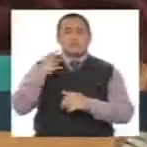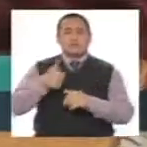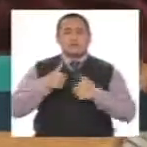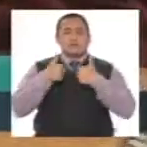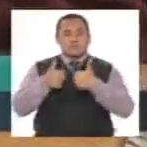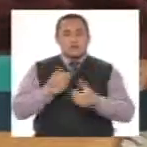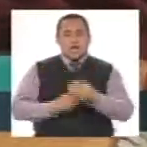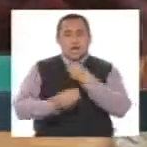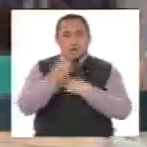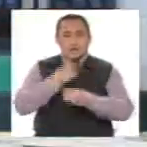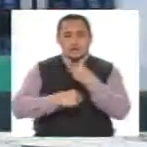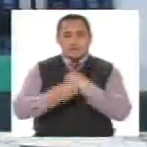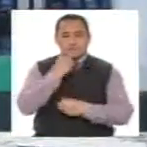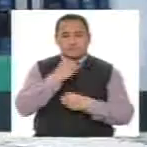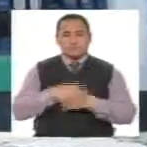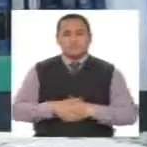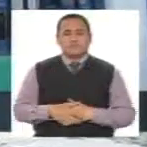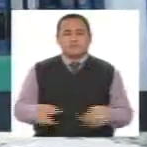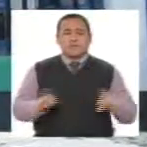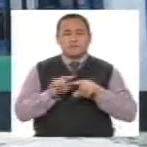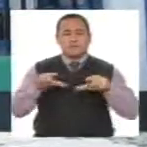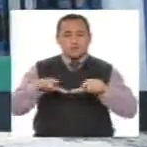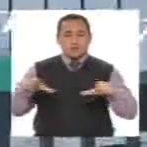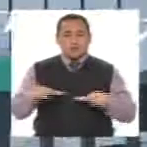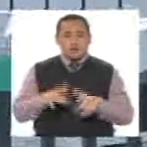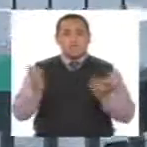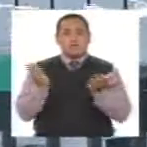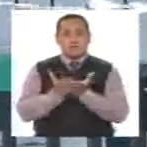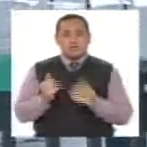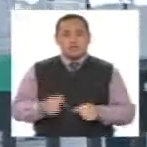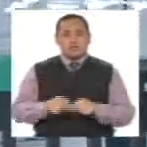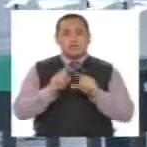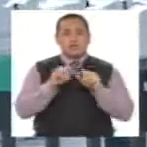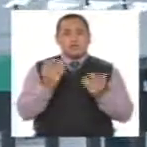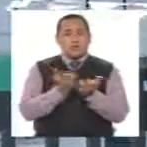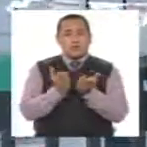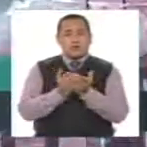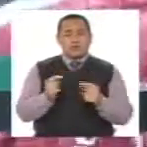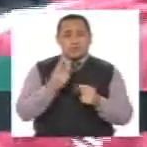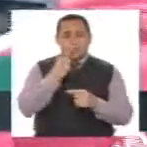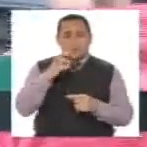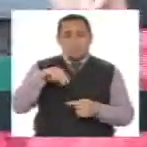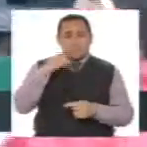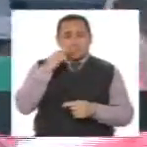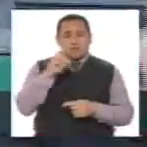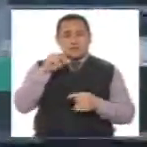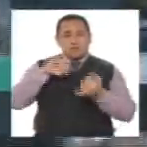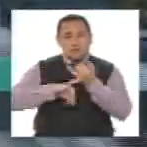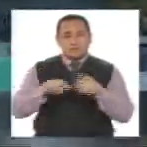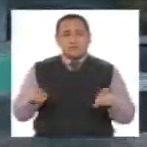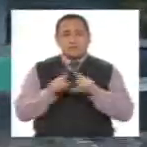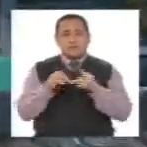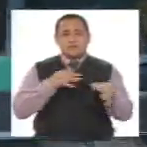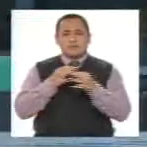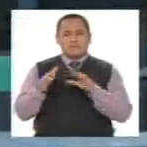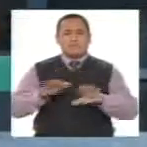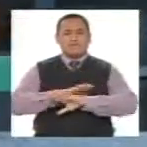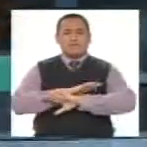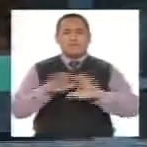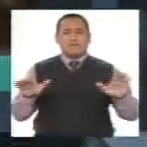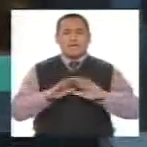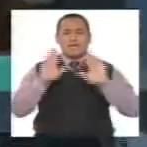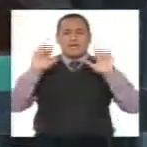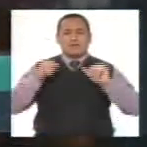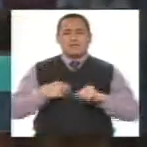provecho y a comer en la institución educativa 1161 de mirones alto también le dijeron adiós a la comida chatarra